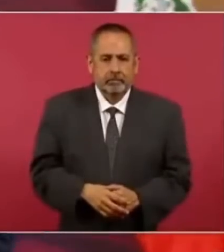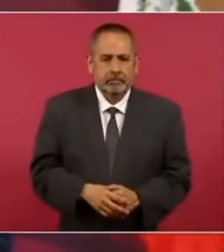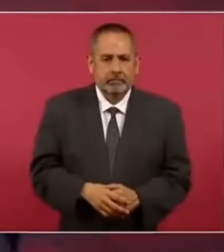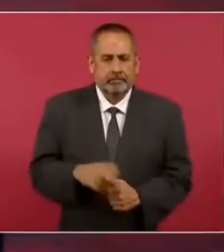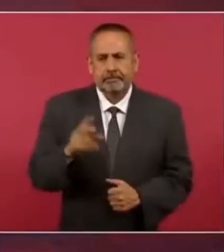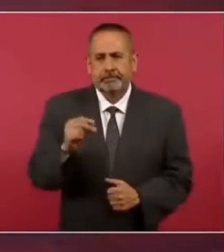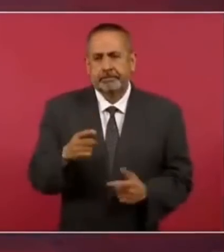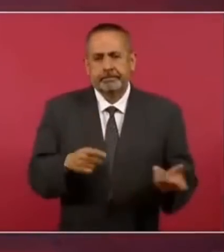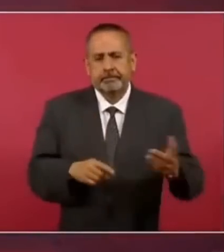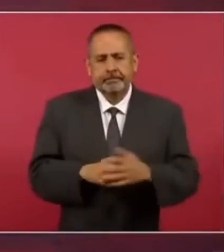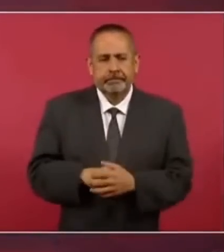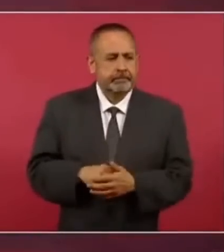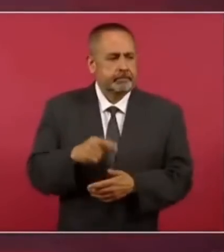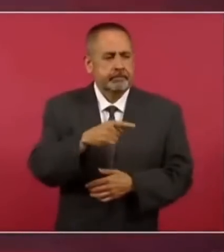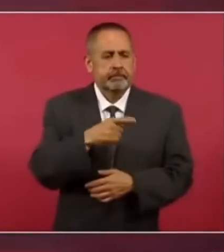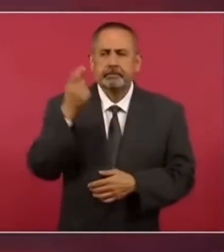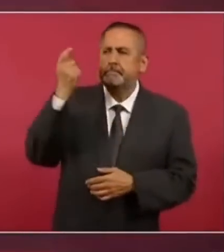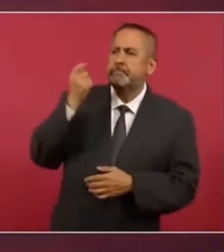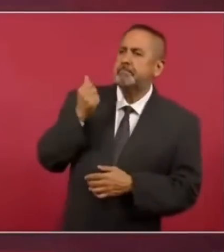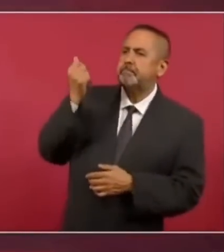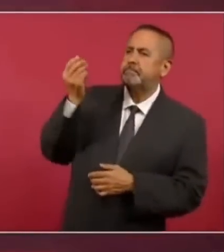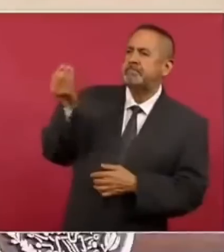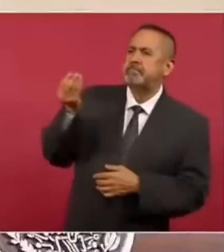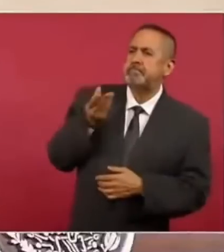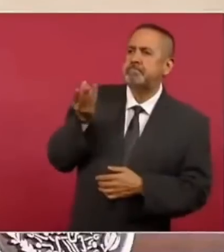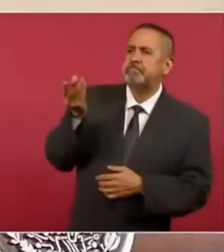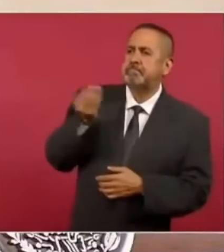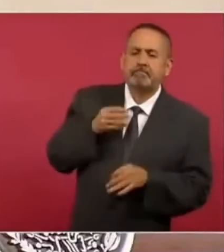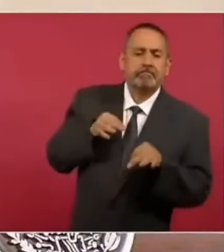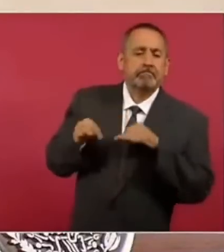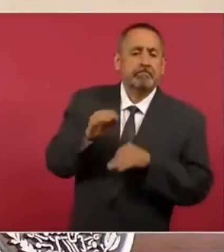No, pues es una beca.